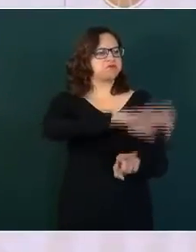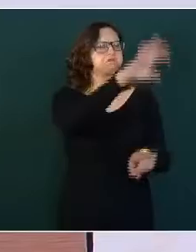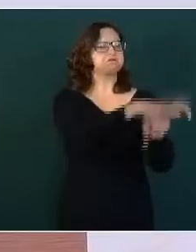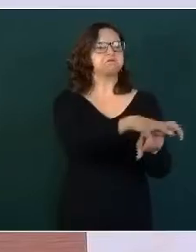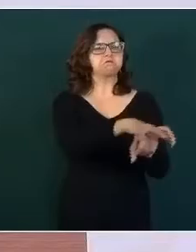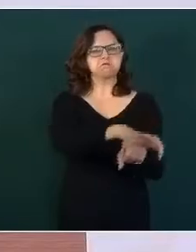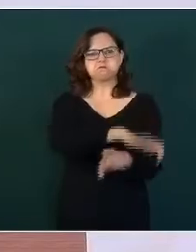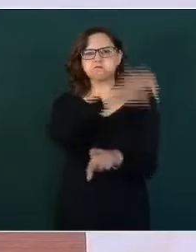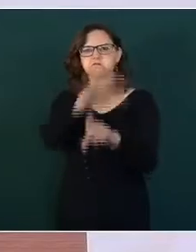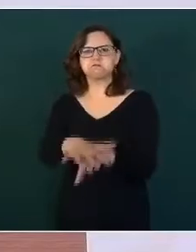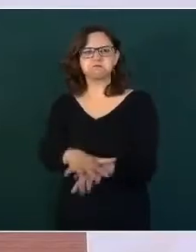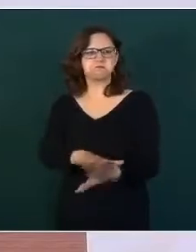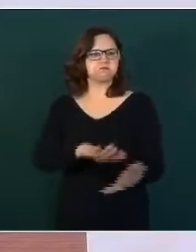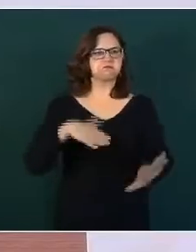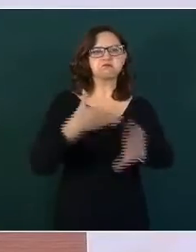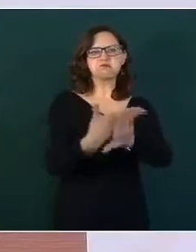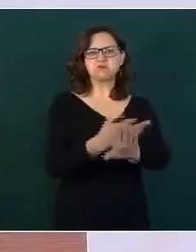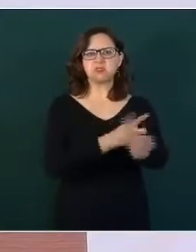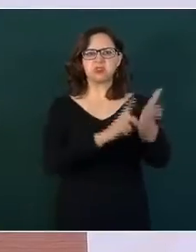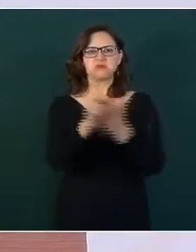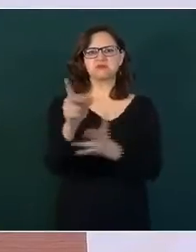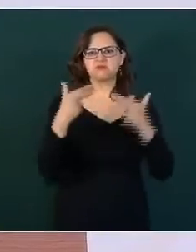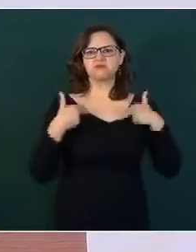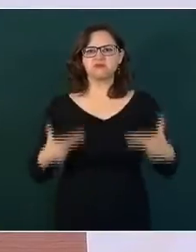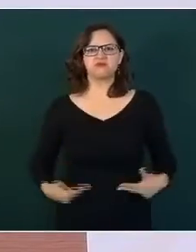violatorias de los derechos humanos.